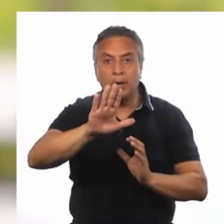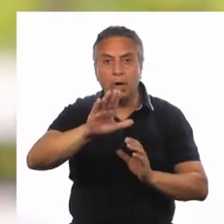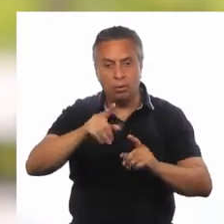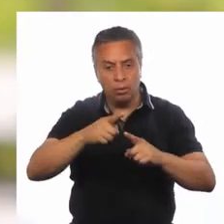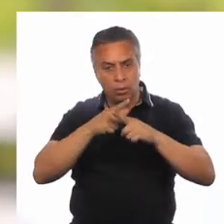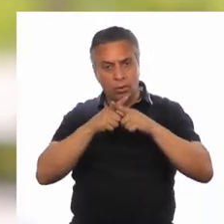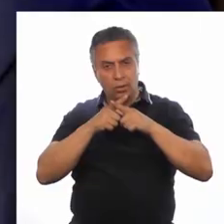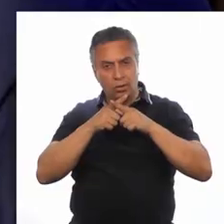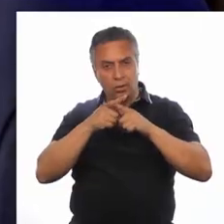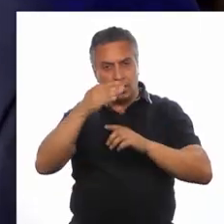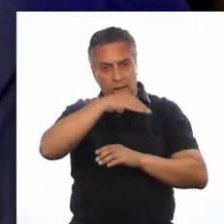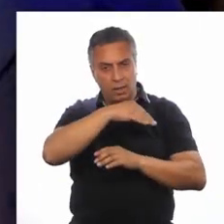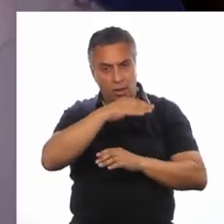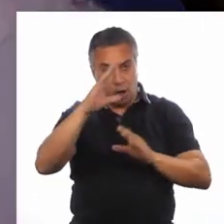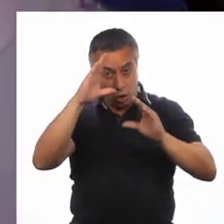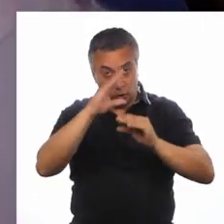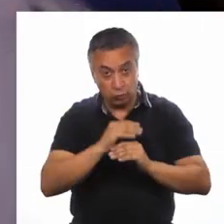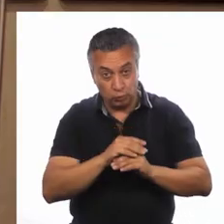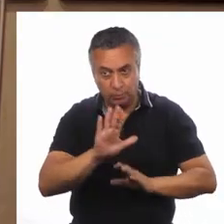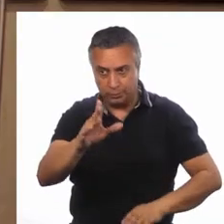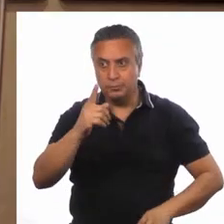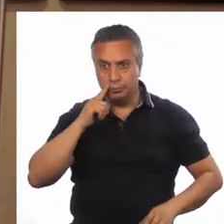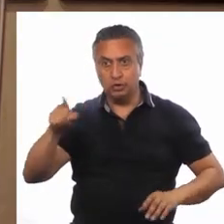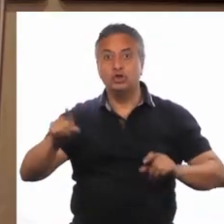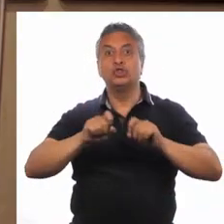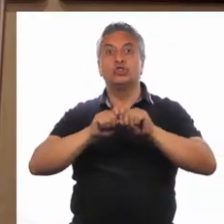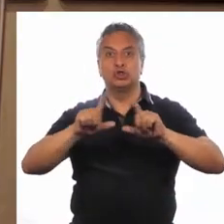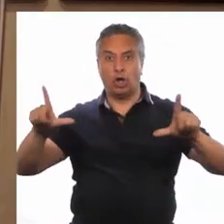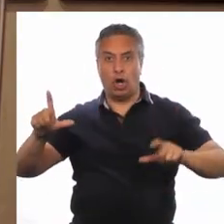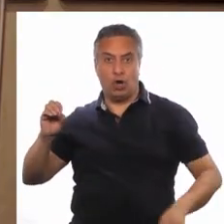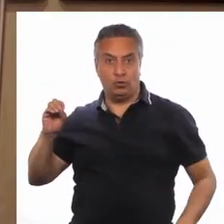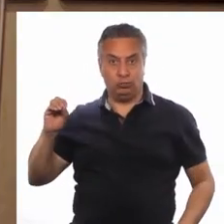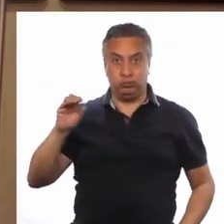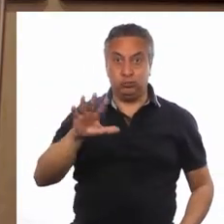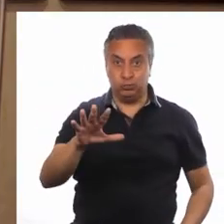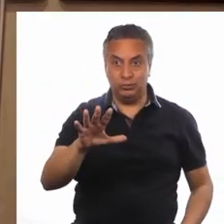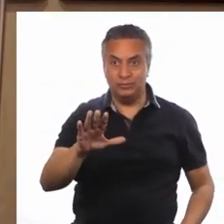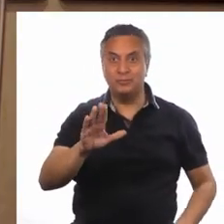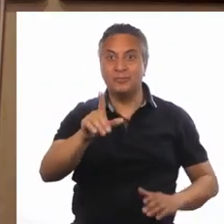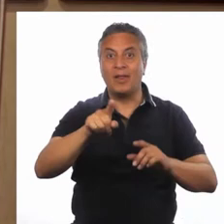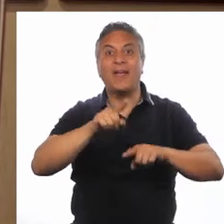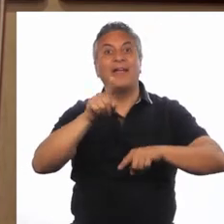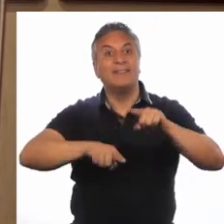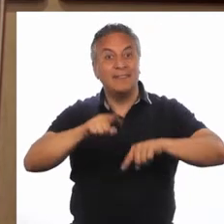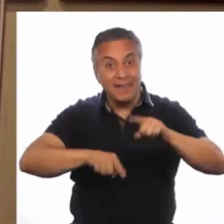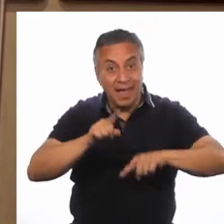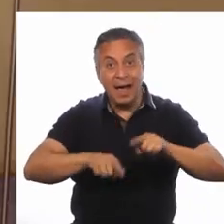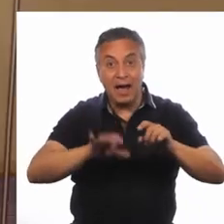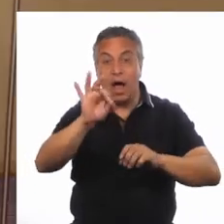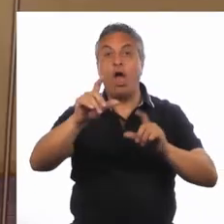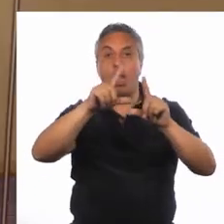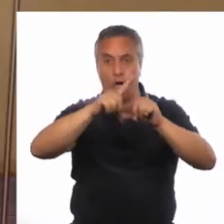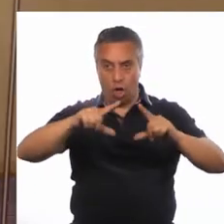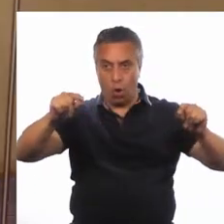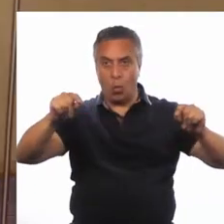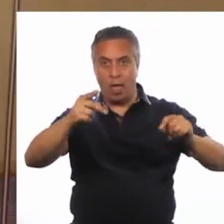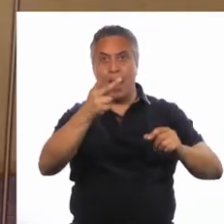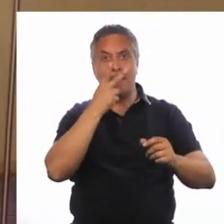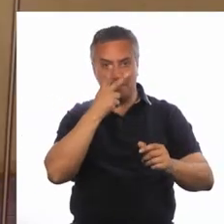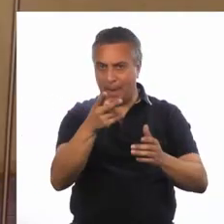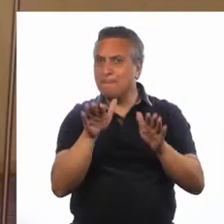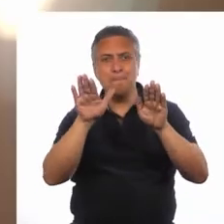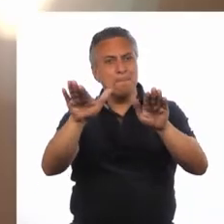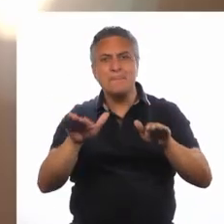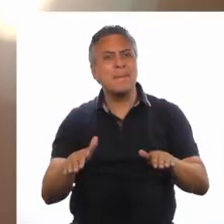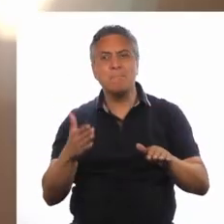es oscuro. Tenemos un sol y tenemos a los otros protagonistas de esta historia, la Tierra y la Luna. Vamos a hacer exactamente lo